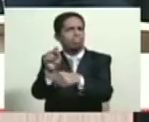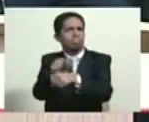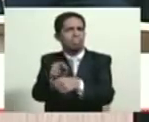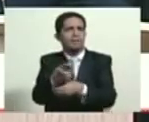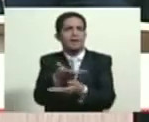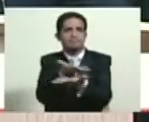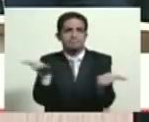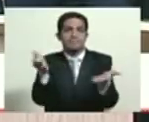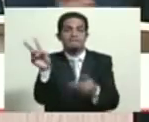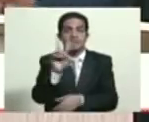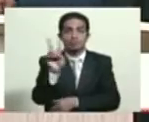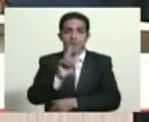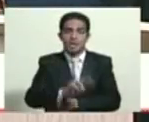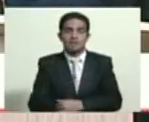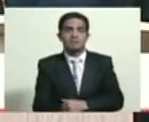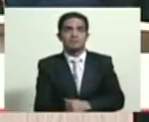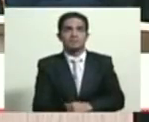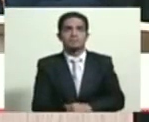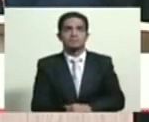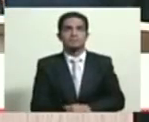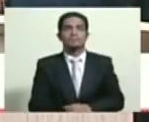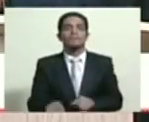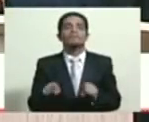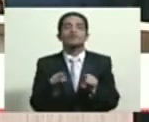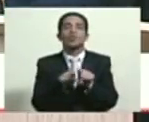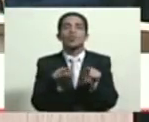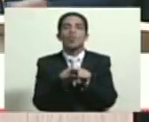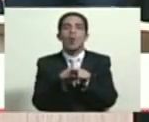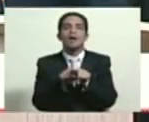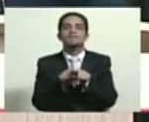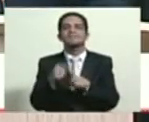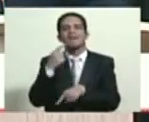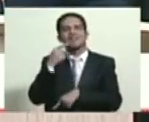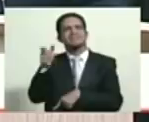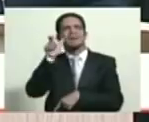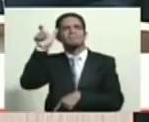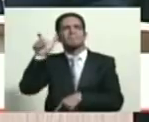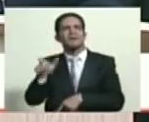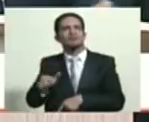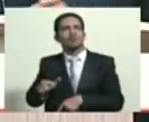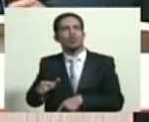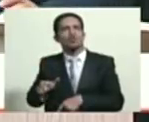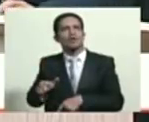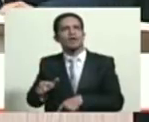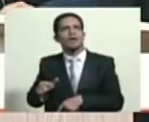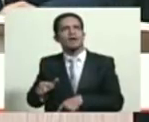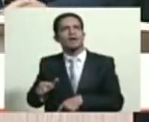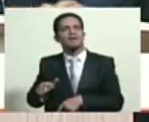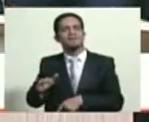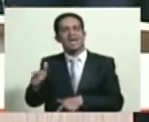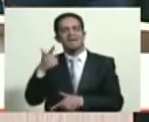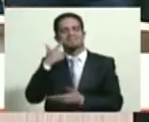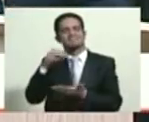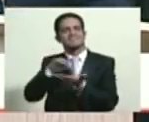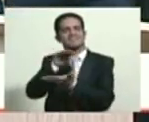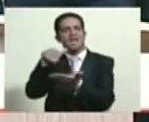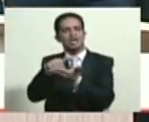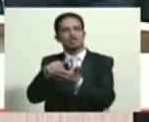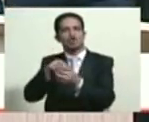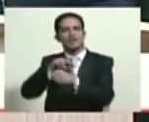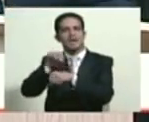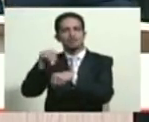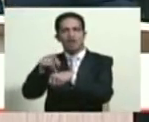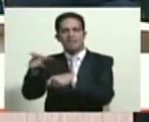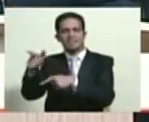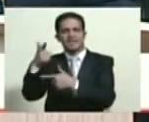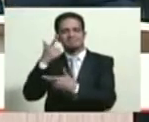Como me decía uno de los despachadores del Centro Nacional de Despacho en el